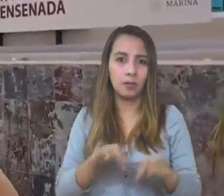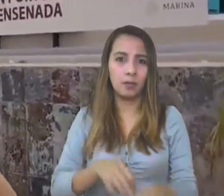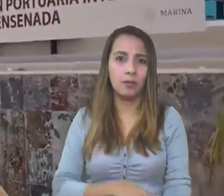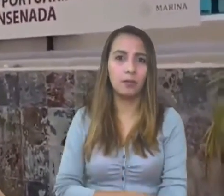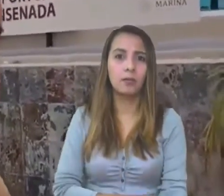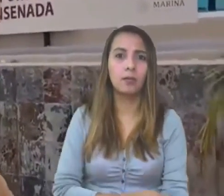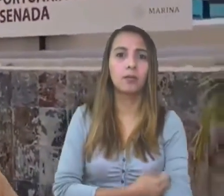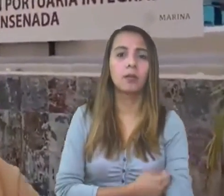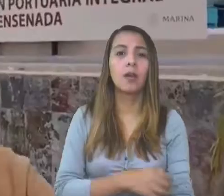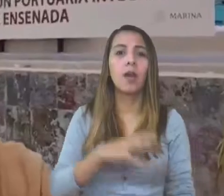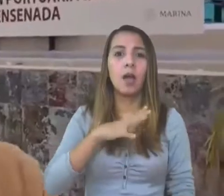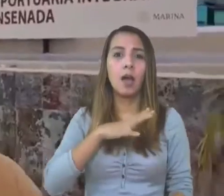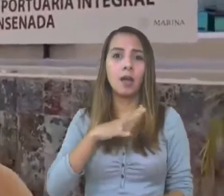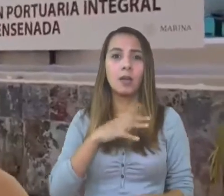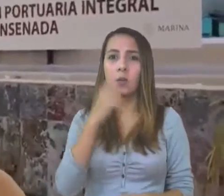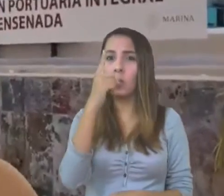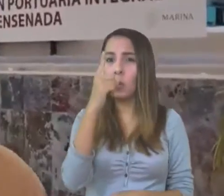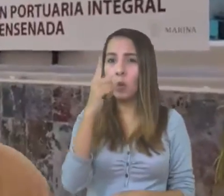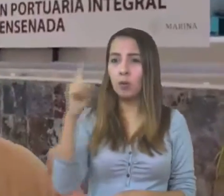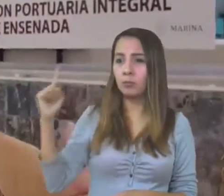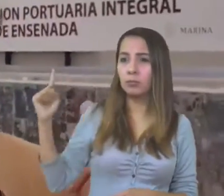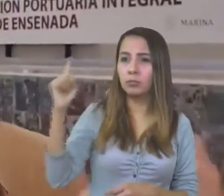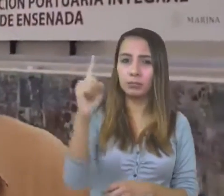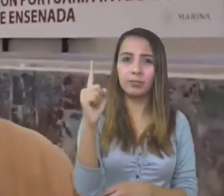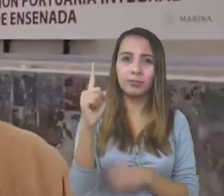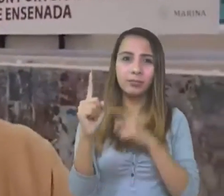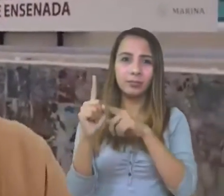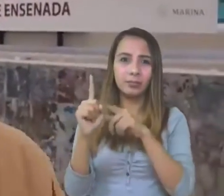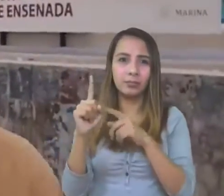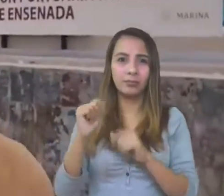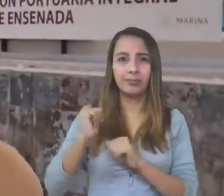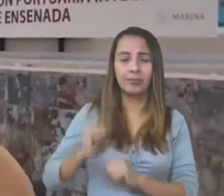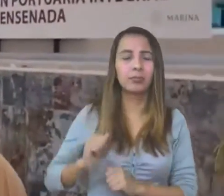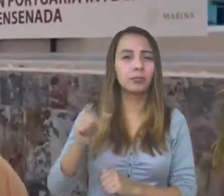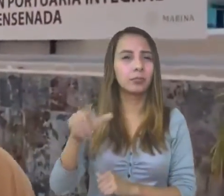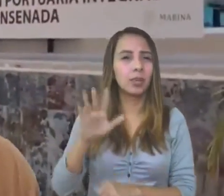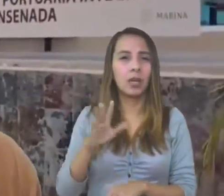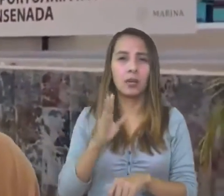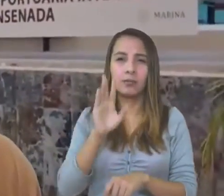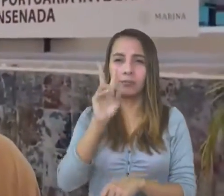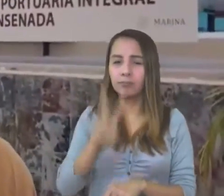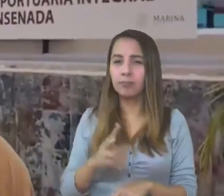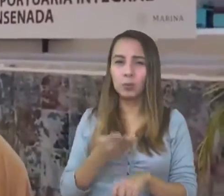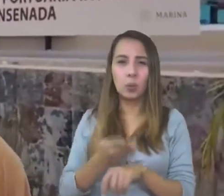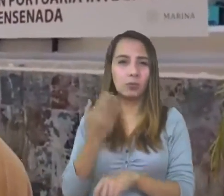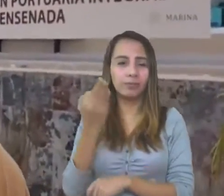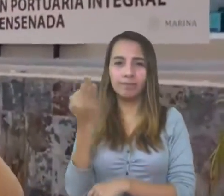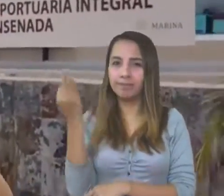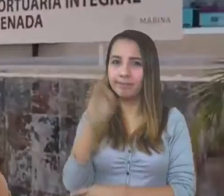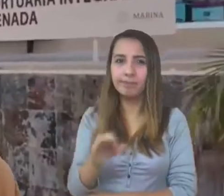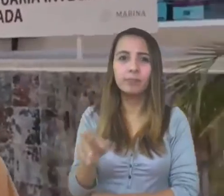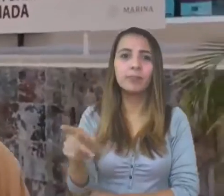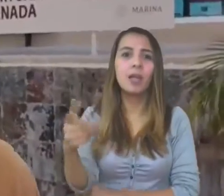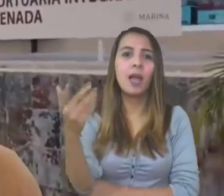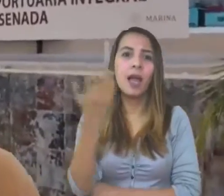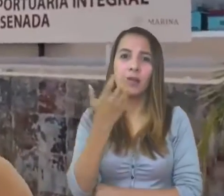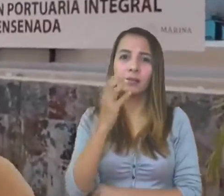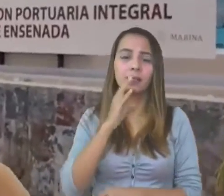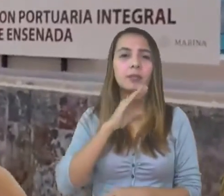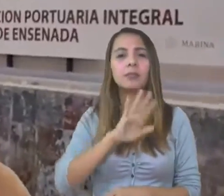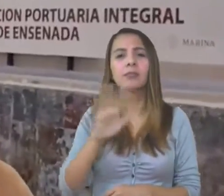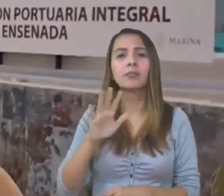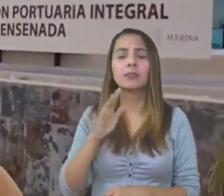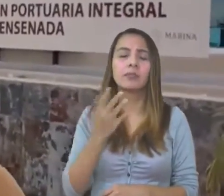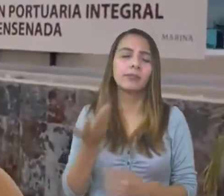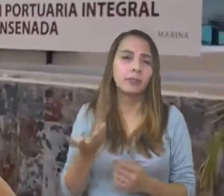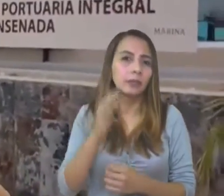Es un nefasto, de acuerdo a los resultados, es un nefasto. Completamente. Mira, todos somos humanos y todos nos equivocamos.